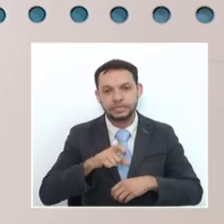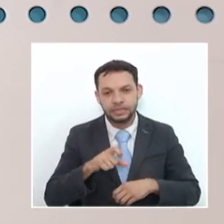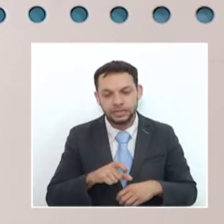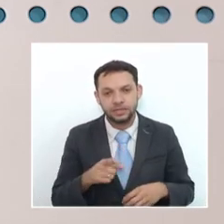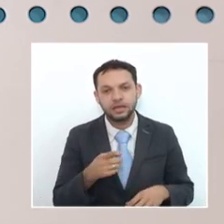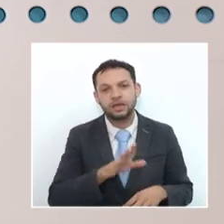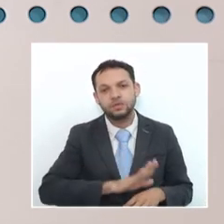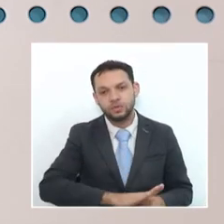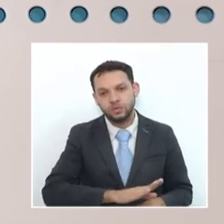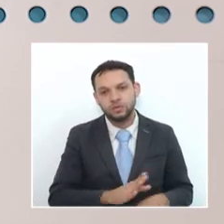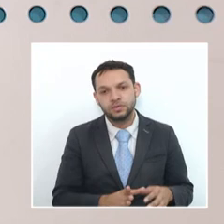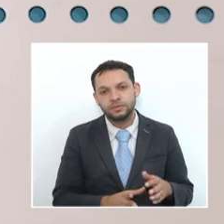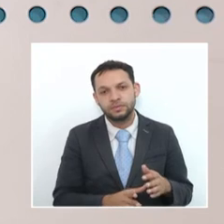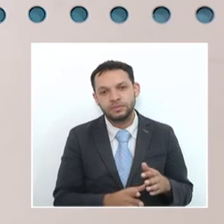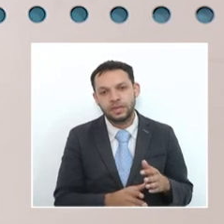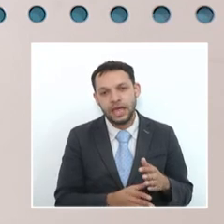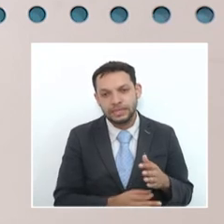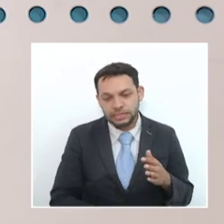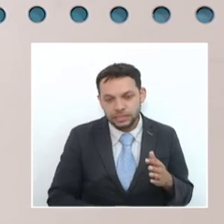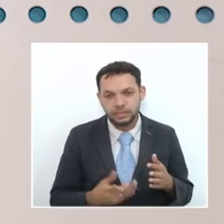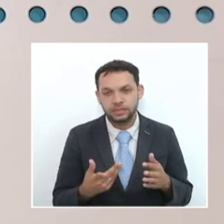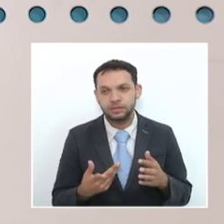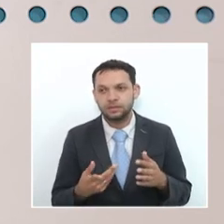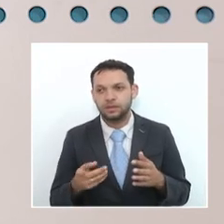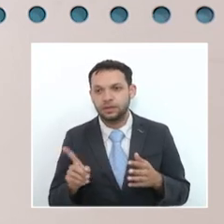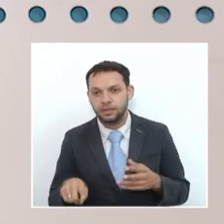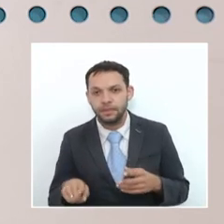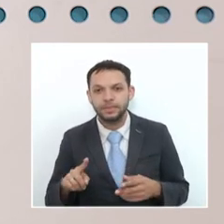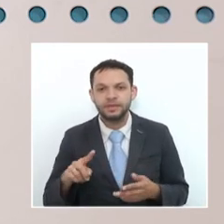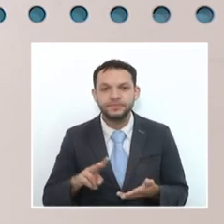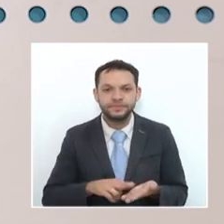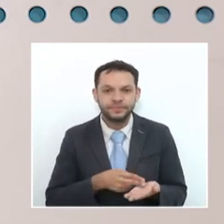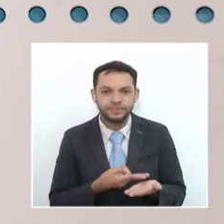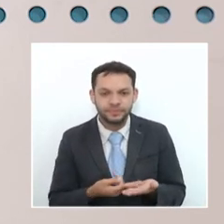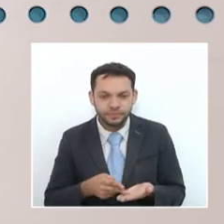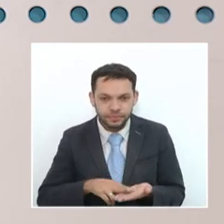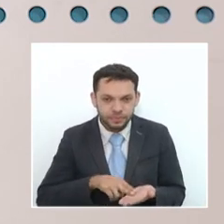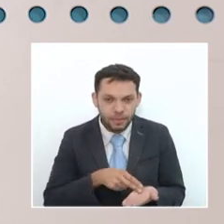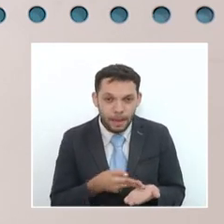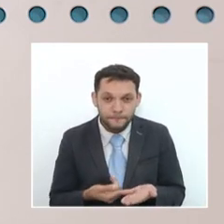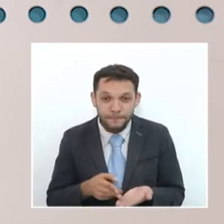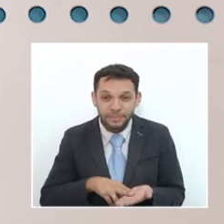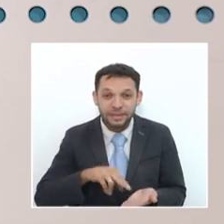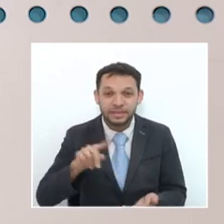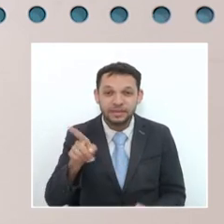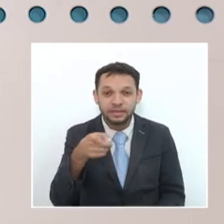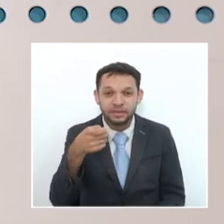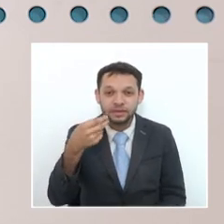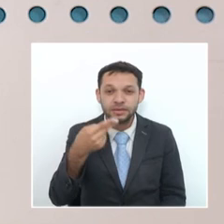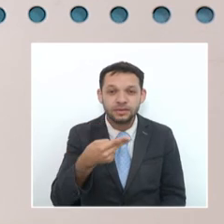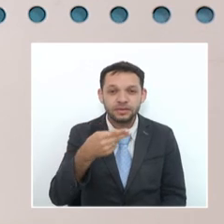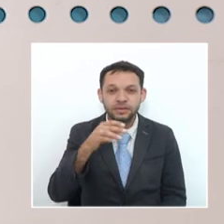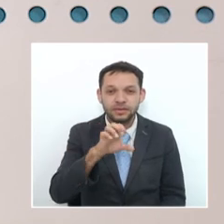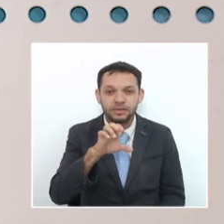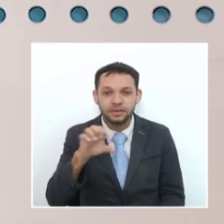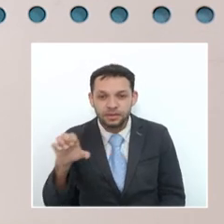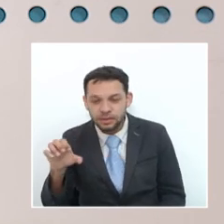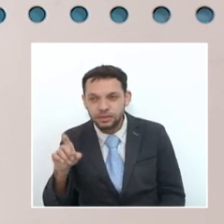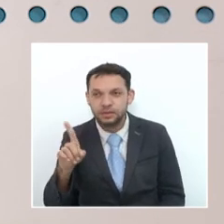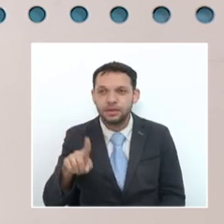O le puede dar ghee, o simplemente dele aceite de oliva, o aceite de coco, o de aguacate, o de